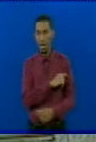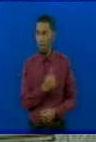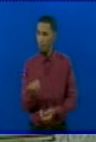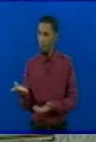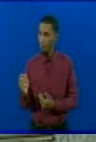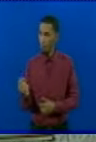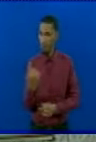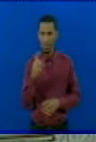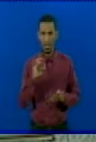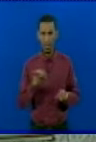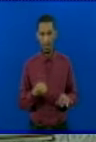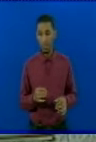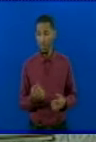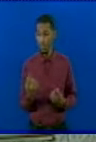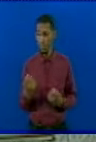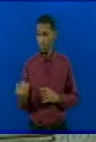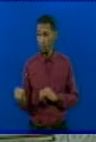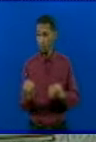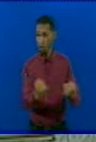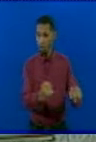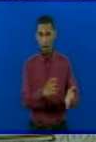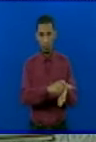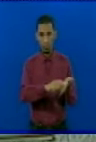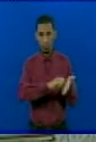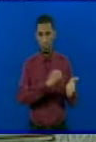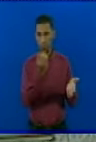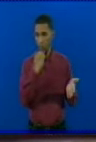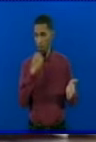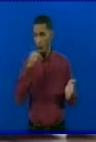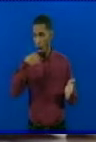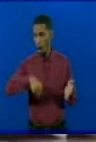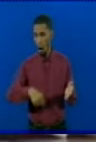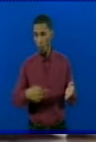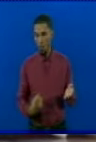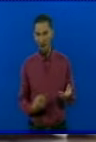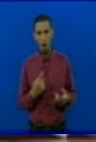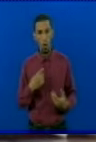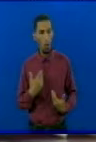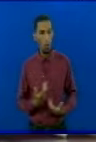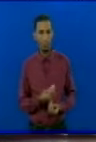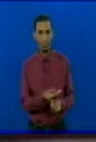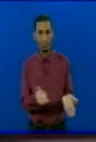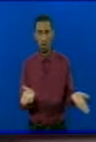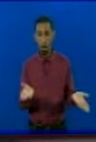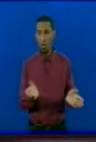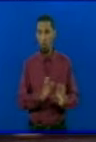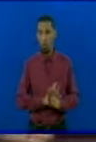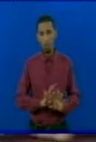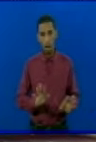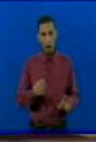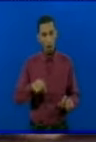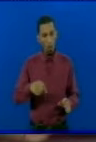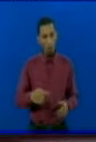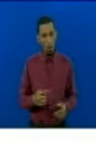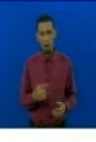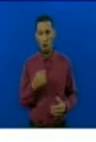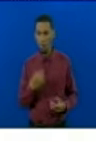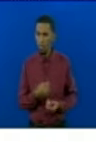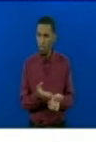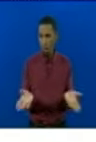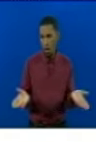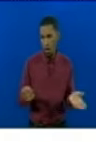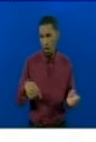actualizarlo en materia de canasta familiar normada a partir de lo que se dijo en el programa anterior, cuánto hemos avanzado en este último